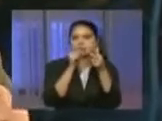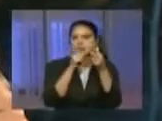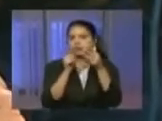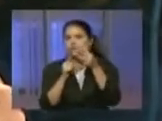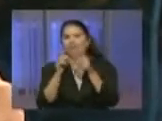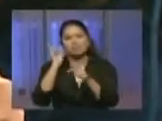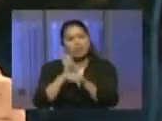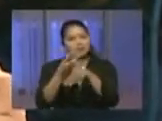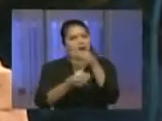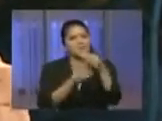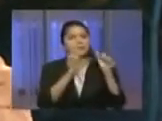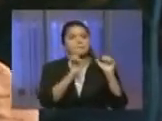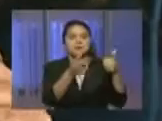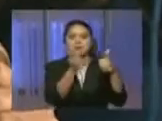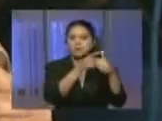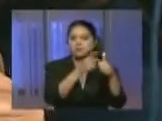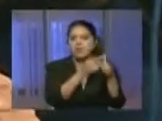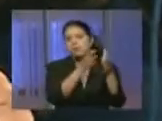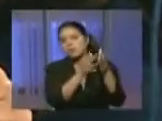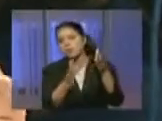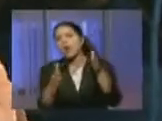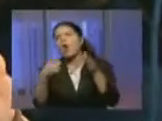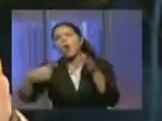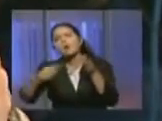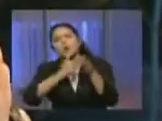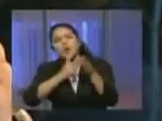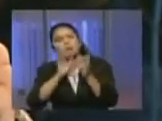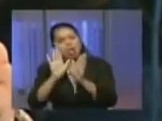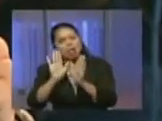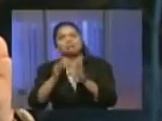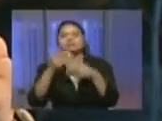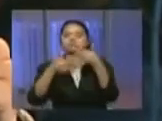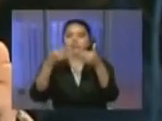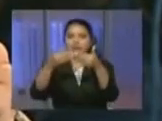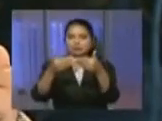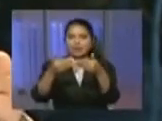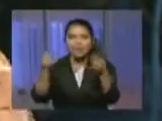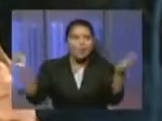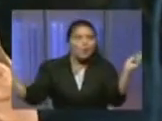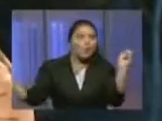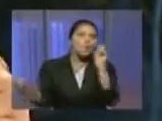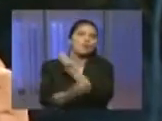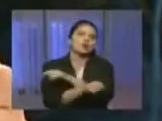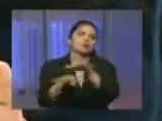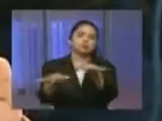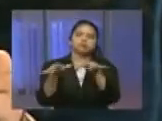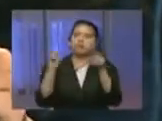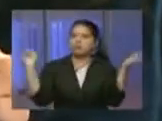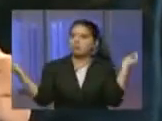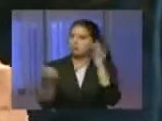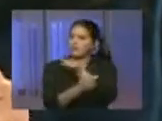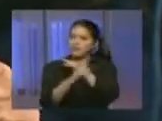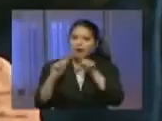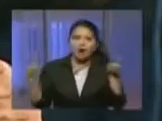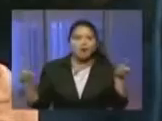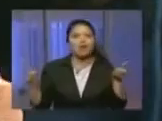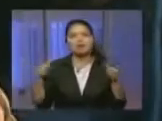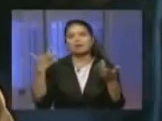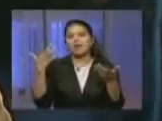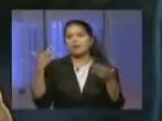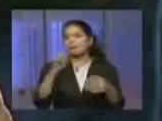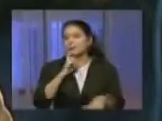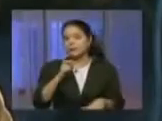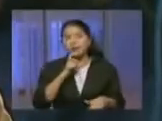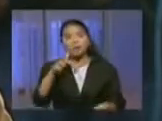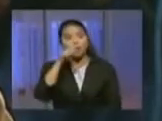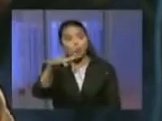van a comenzar primero y Cuáles pueden aguantar un poquito más es un cambio totalmente diferente a las penurias que nuestro